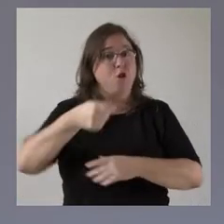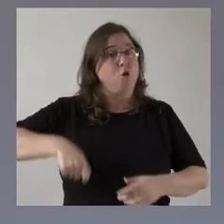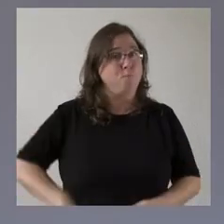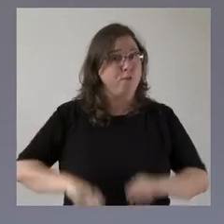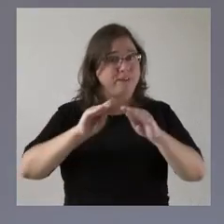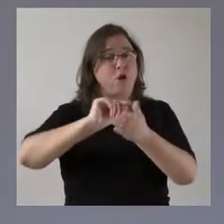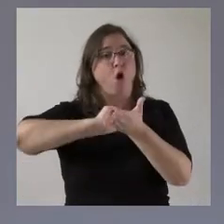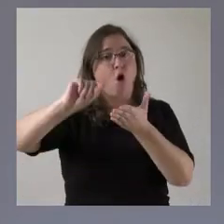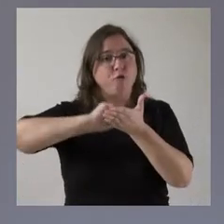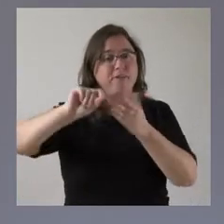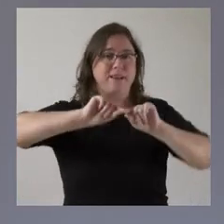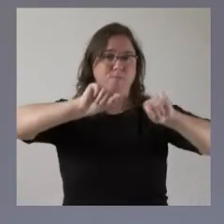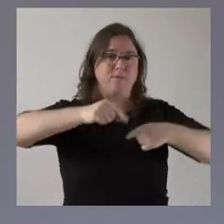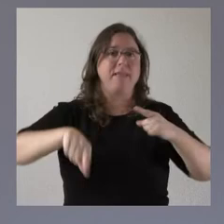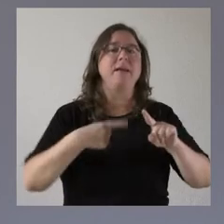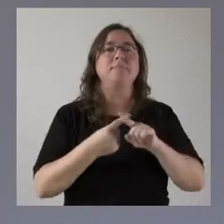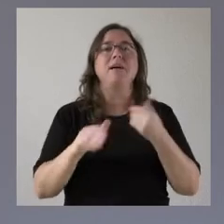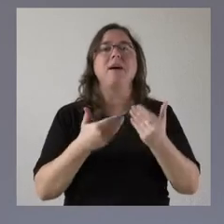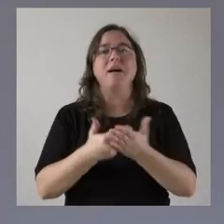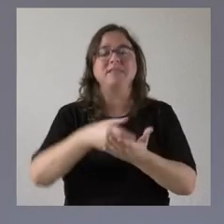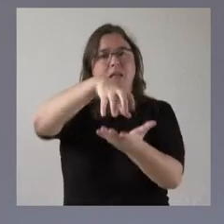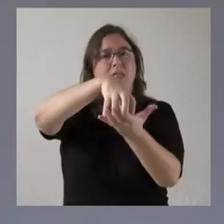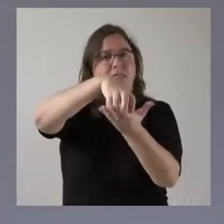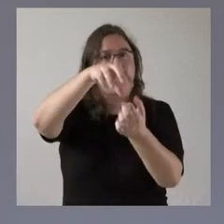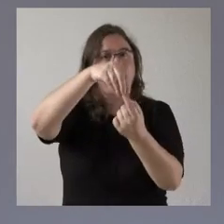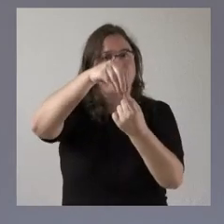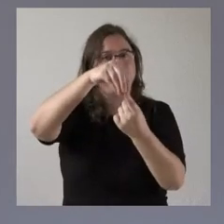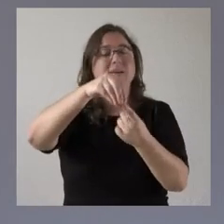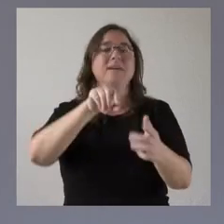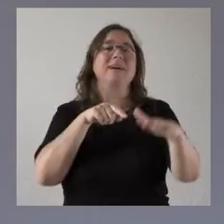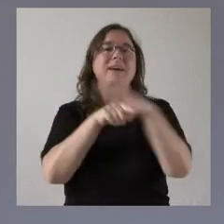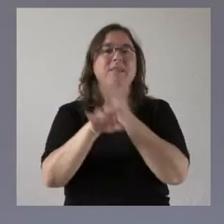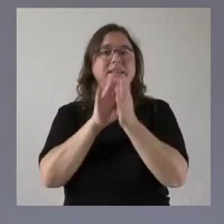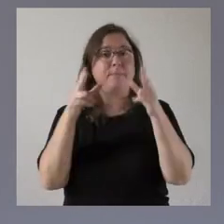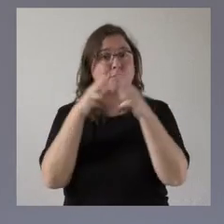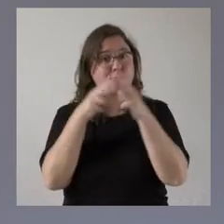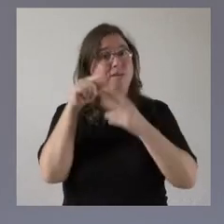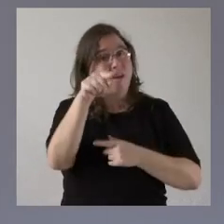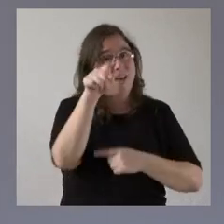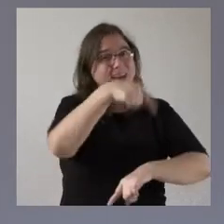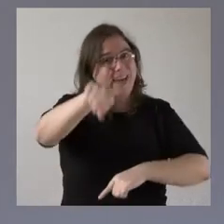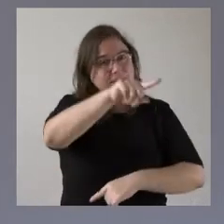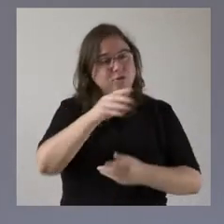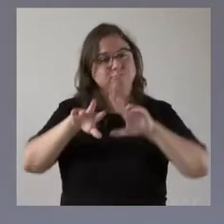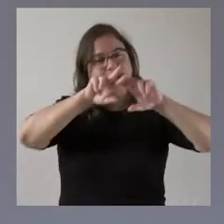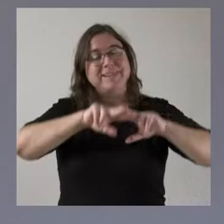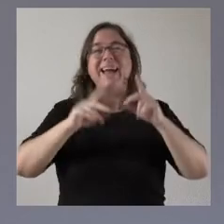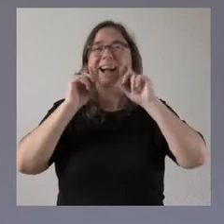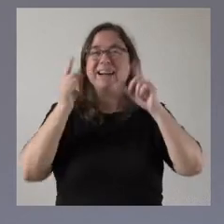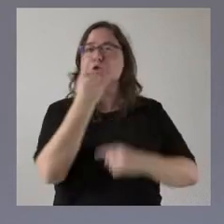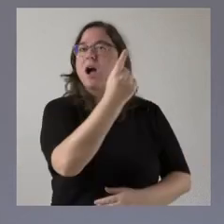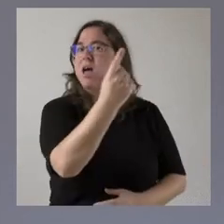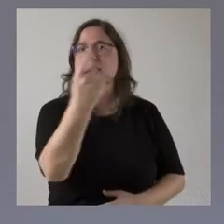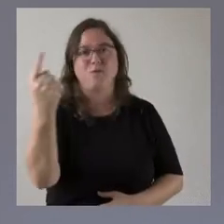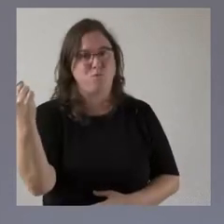de las oficinas provinciales como de la propia oficina central de la gerencia de servicios sociales los que van a analizar caso a caso